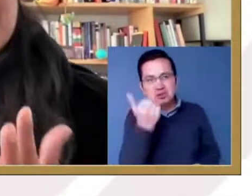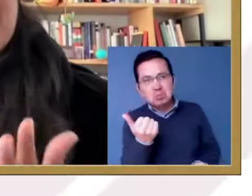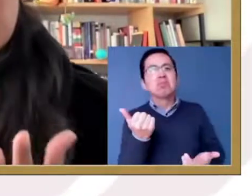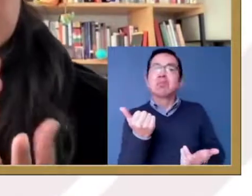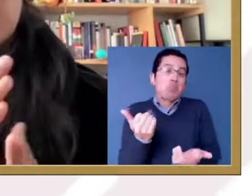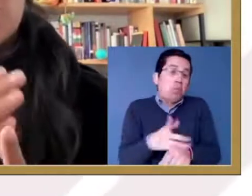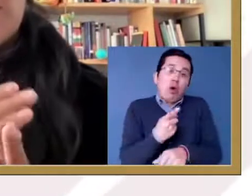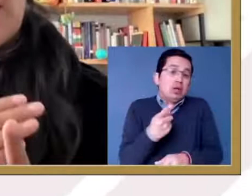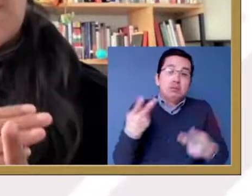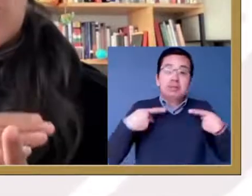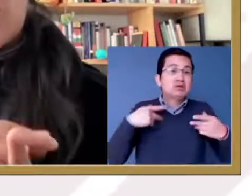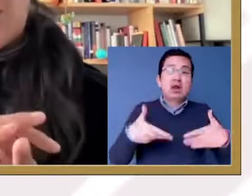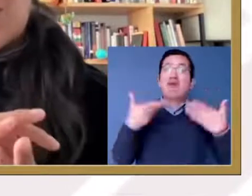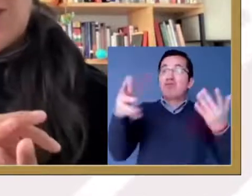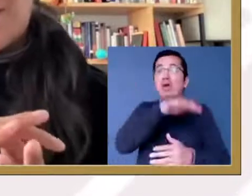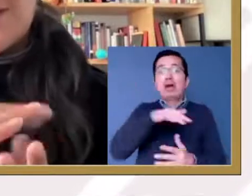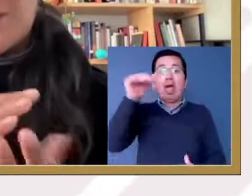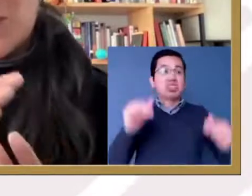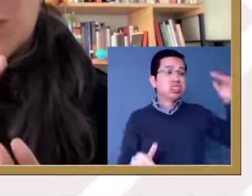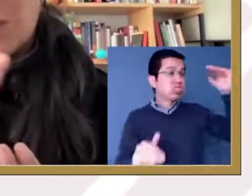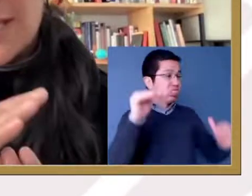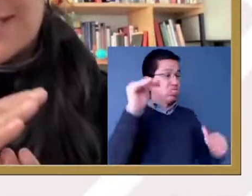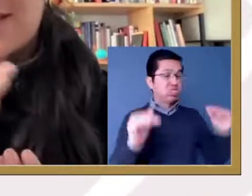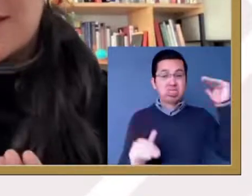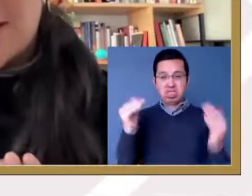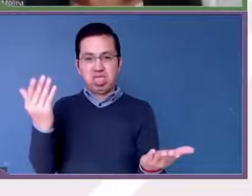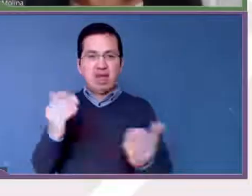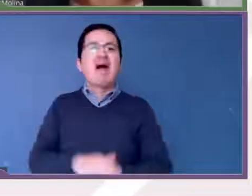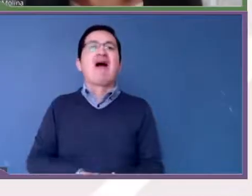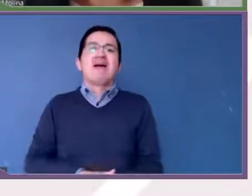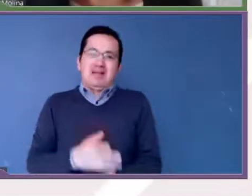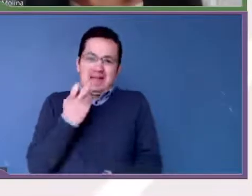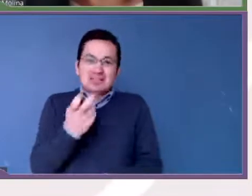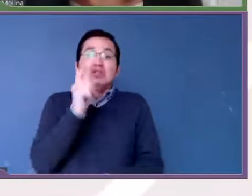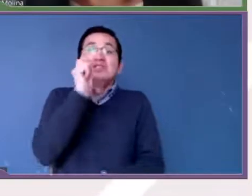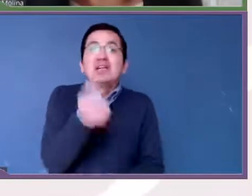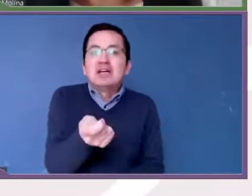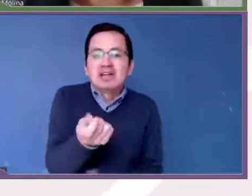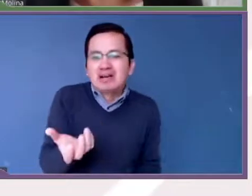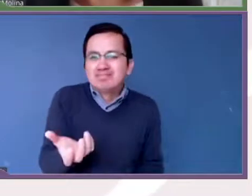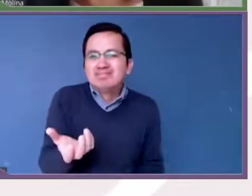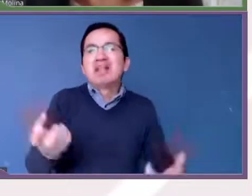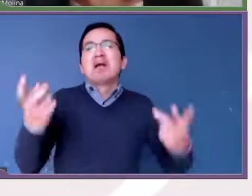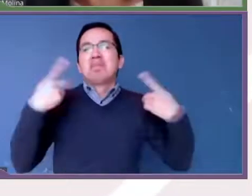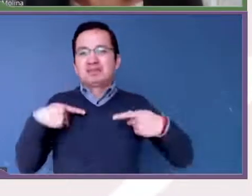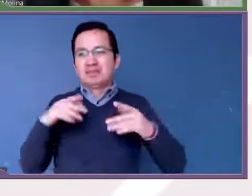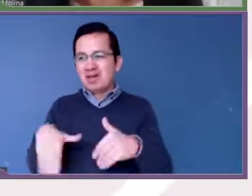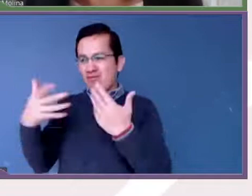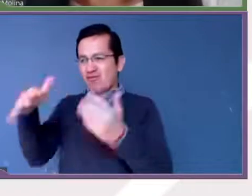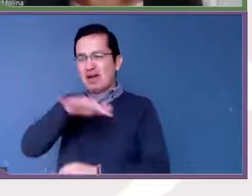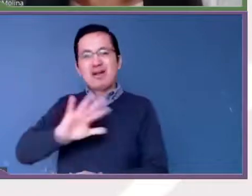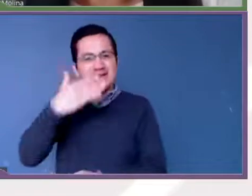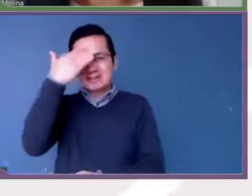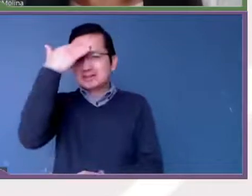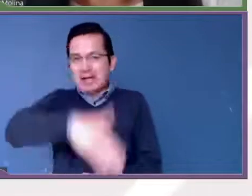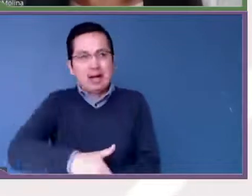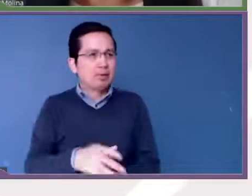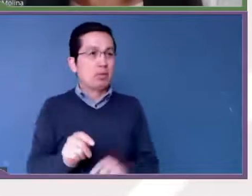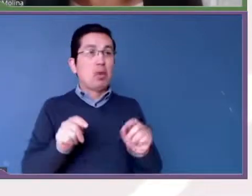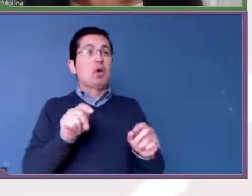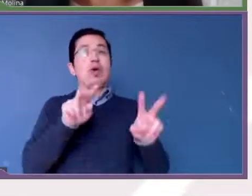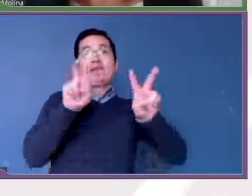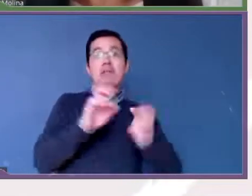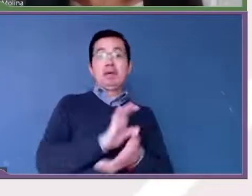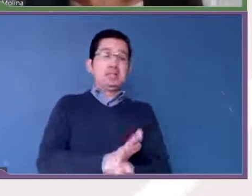efectivamente estamos, por lo menos en percepción, trascendiendo esta idea de la discriminación como fenómeno aislado, como individual,